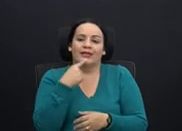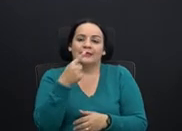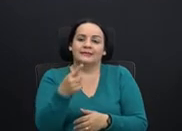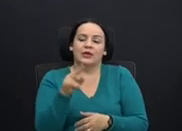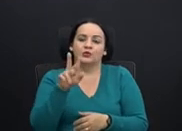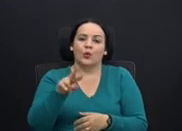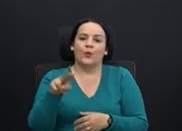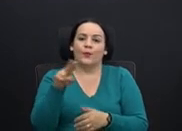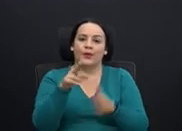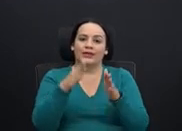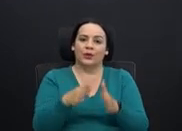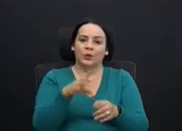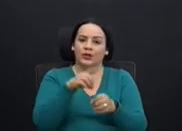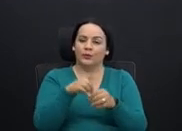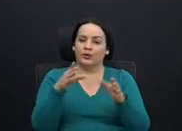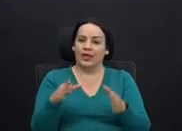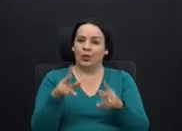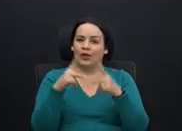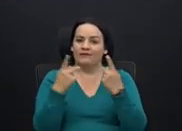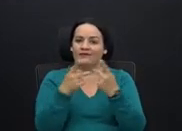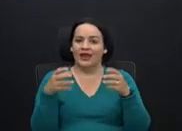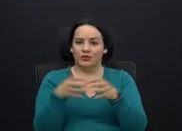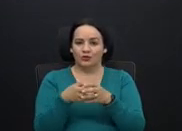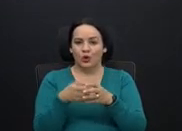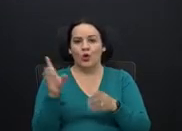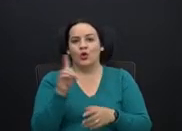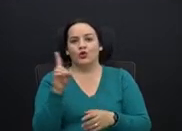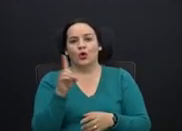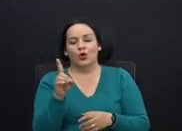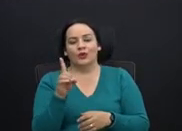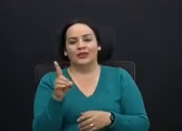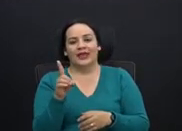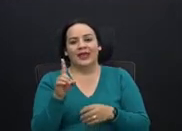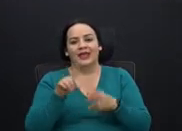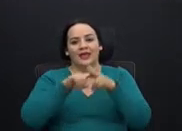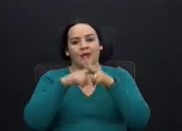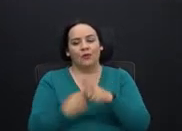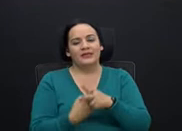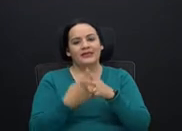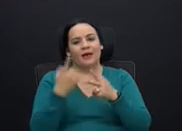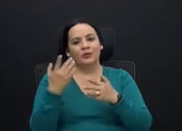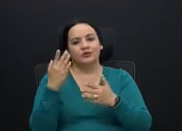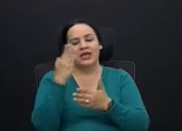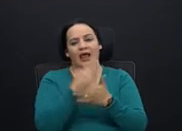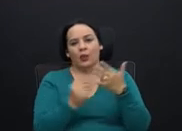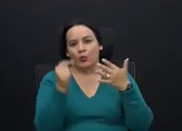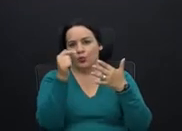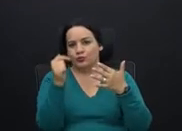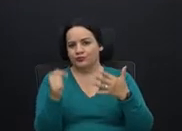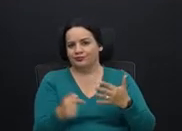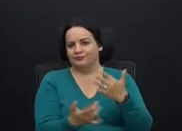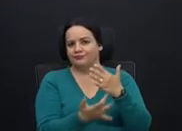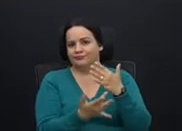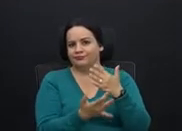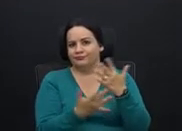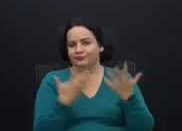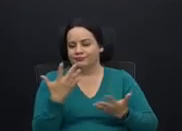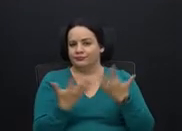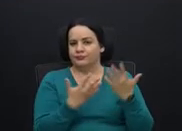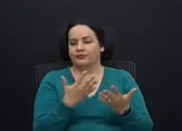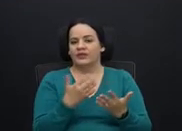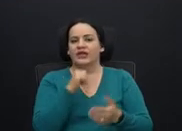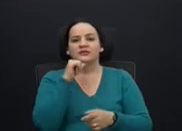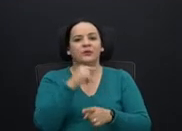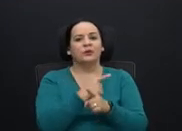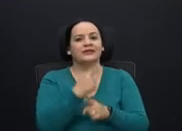compañero diputado de fracción, en donde entramos en una serie de tecnicismos. Es improcedente decir